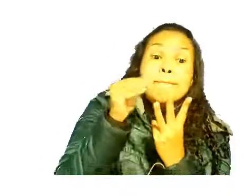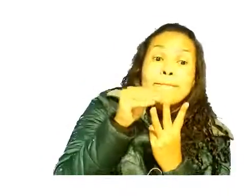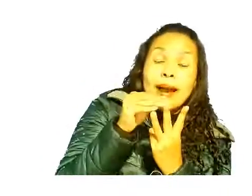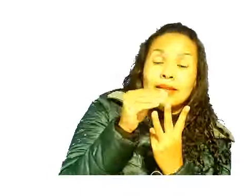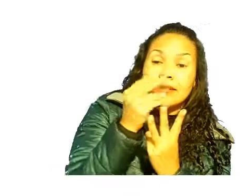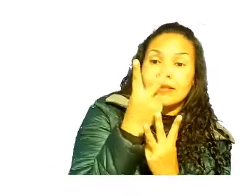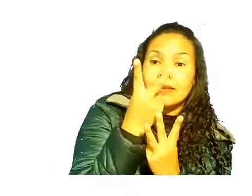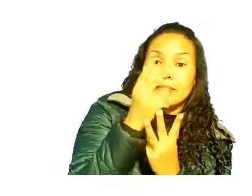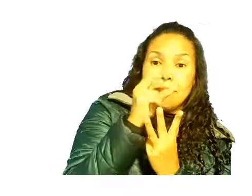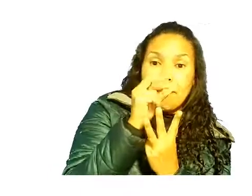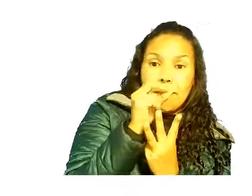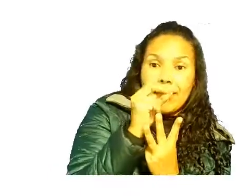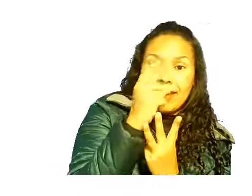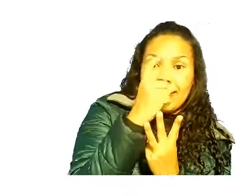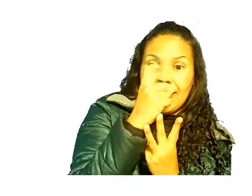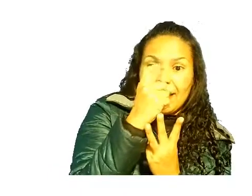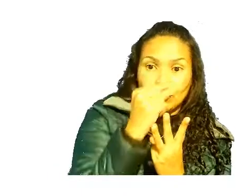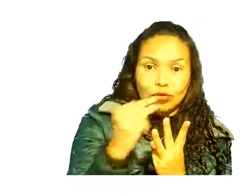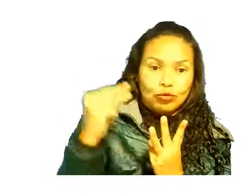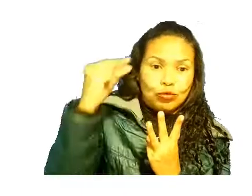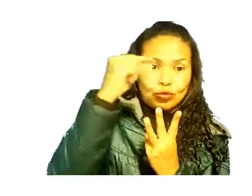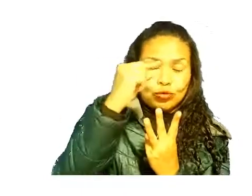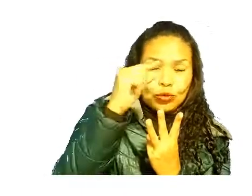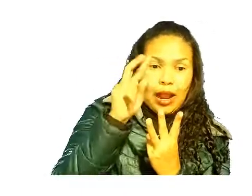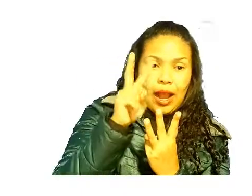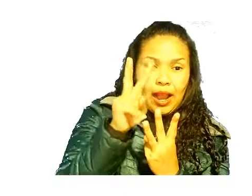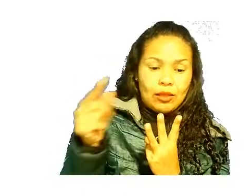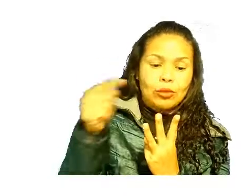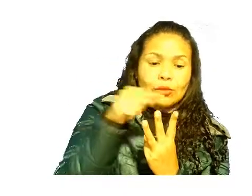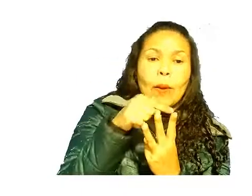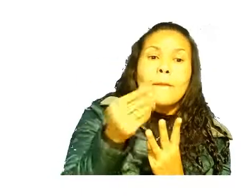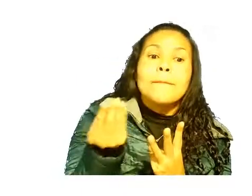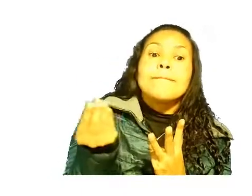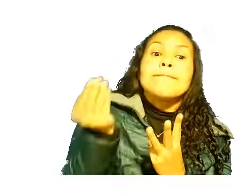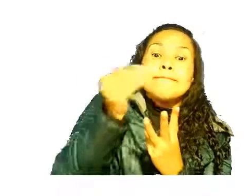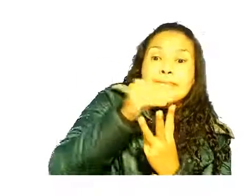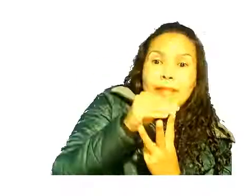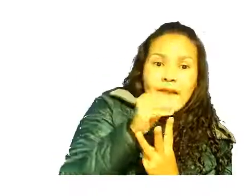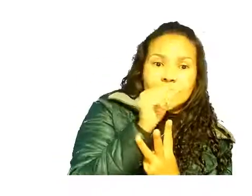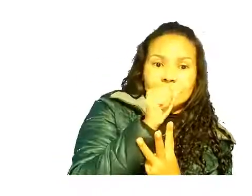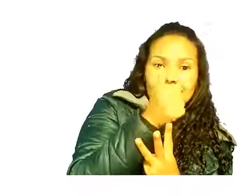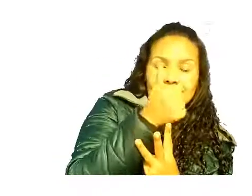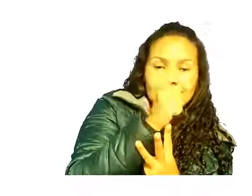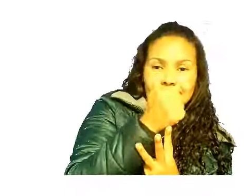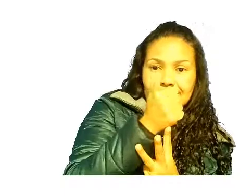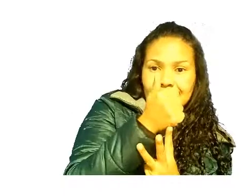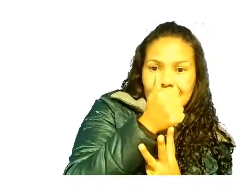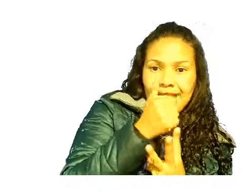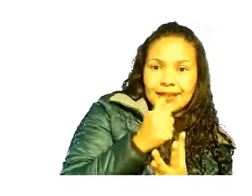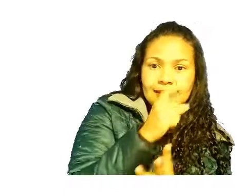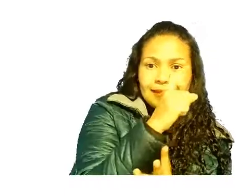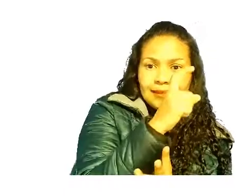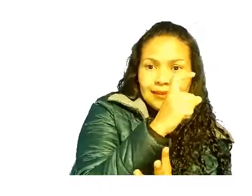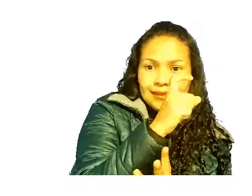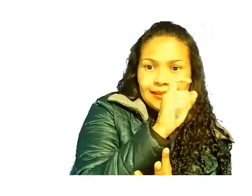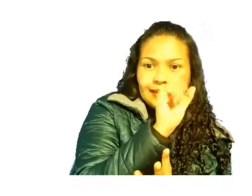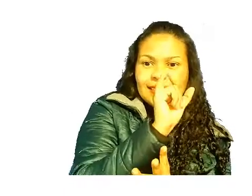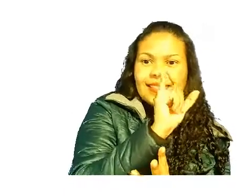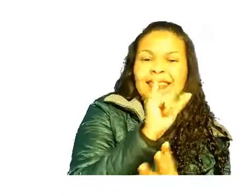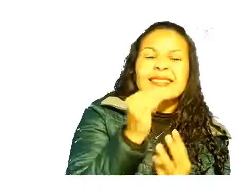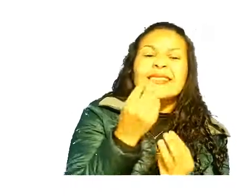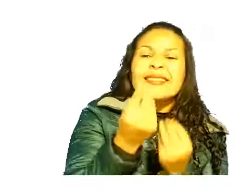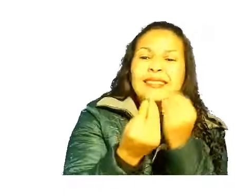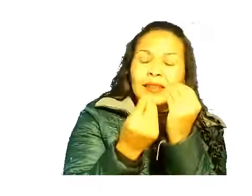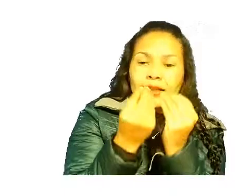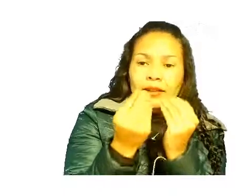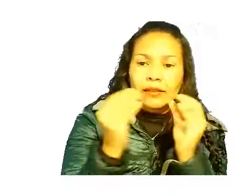más 10xy, ya identificamos el factor común que es 5x. Por esta razón,